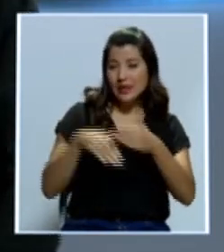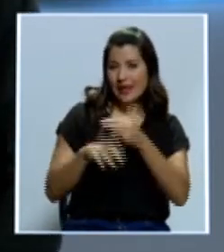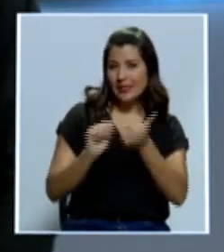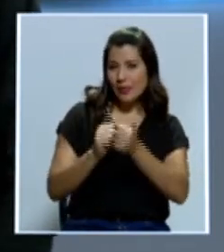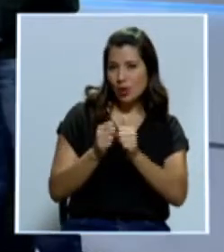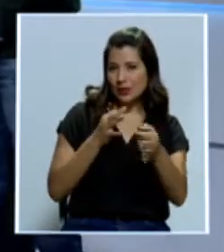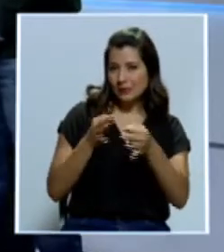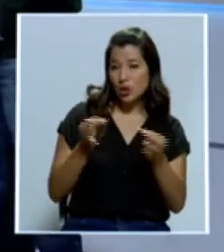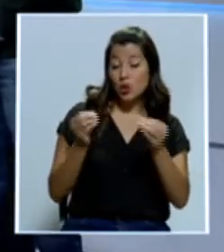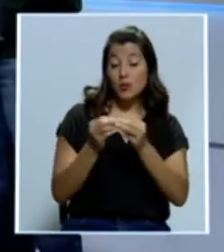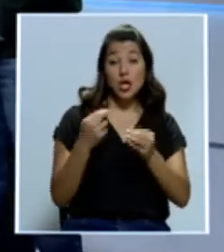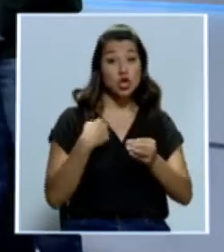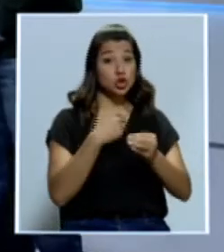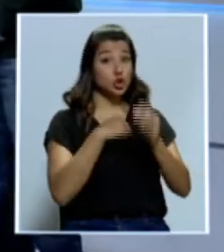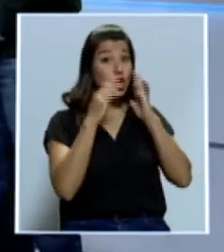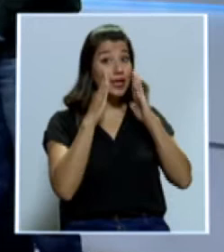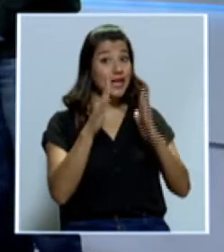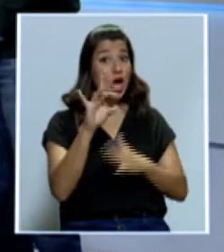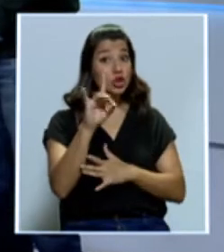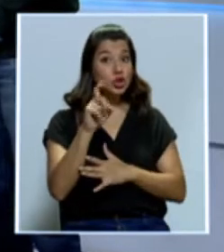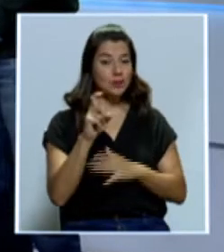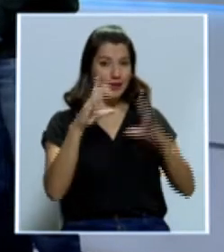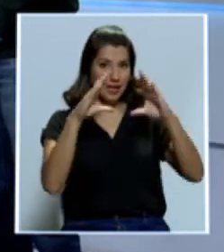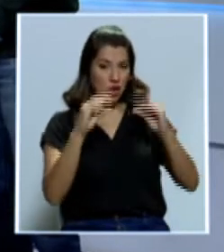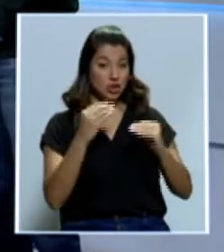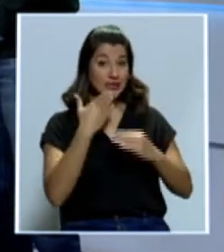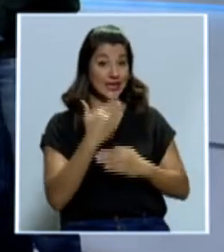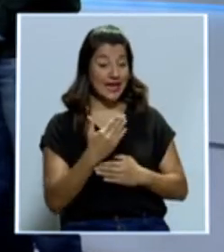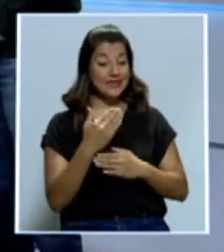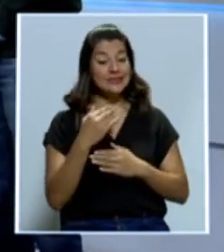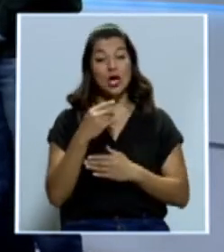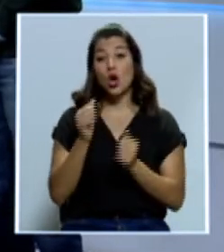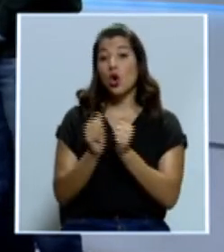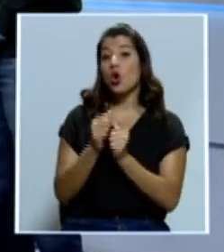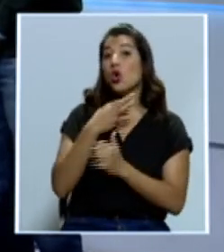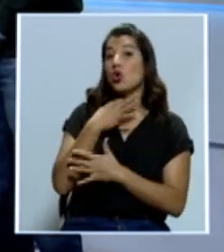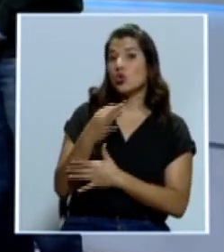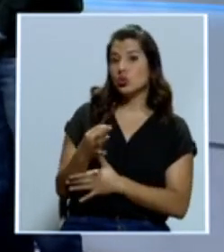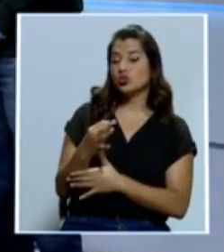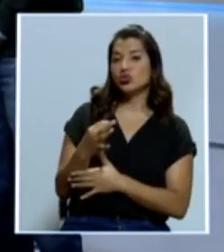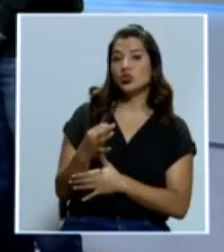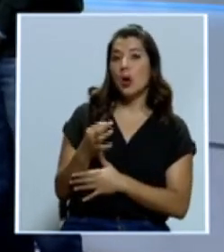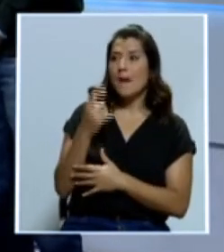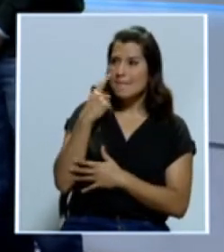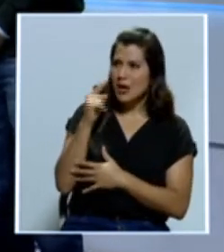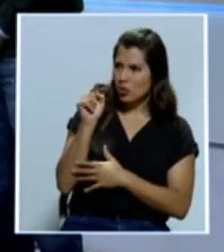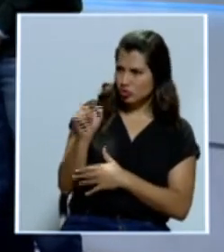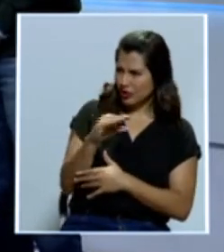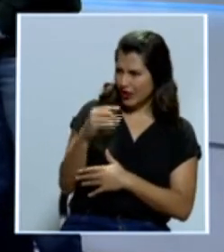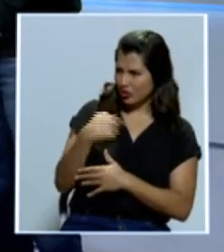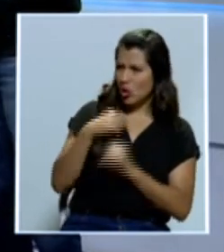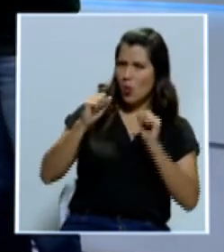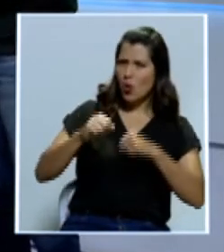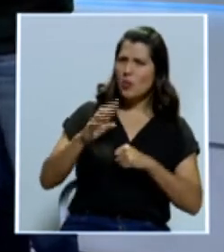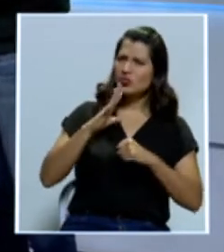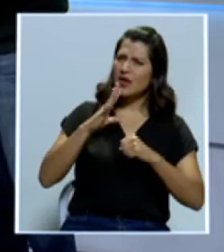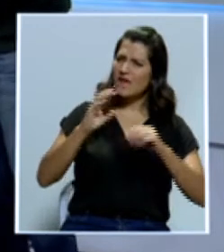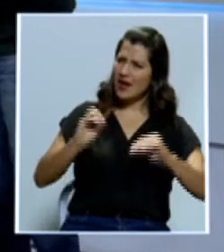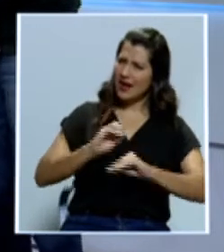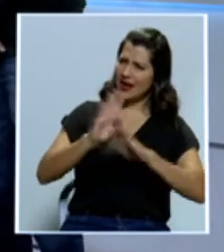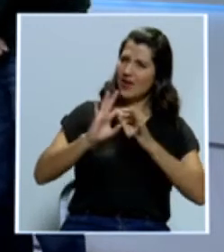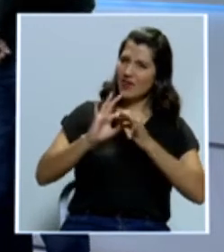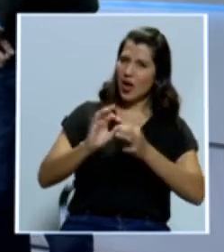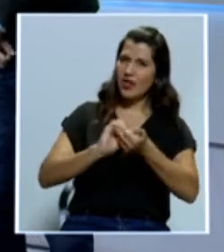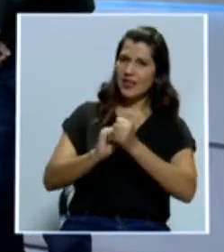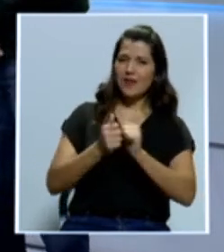Estaremos entonces muy atentos a partir de las 8:30 de la noche. Muchas gracias, Gerardo, por la información. Con mucho gusto, mi estimada Ana Marta, que usted y yo podemos conversar claramente de deportes.